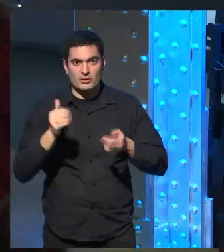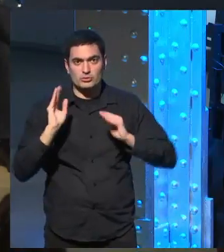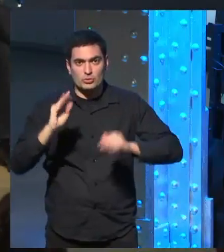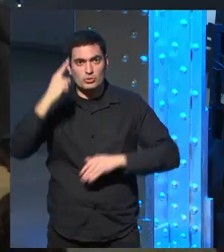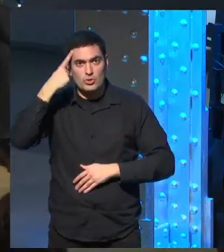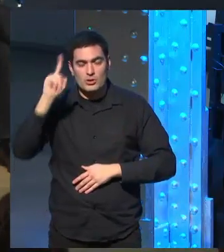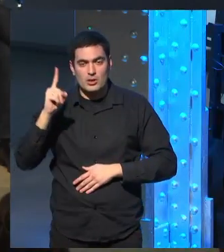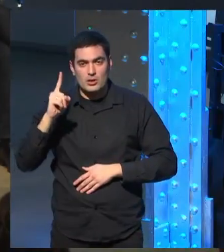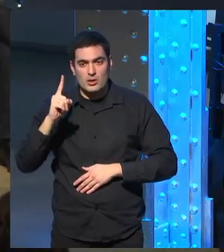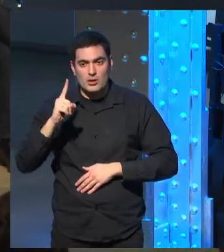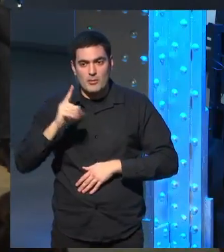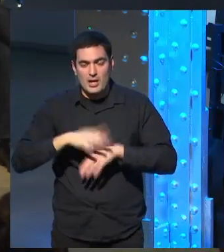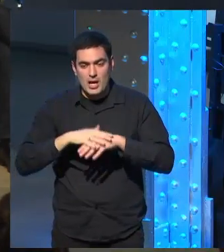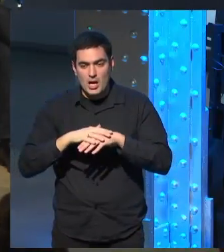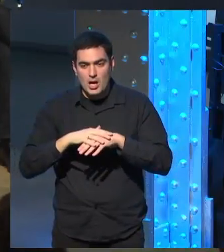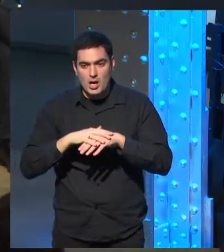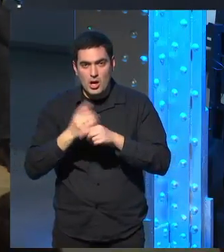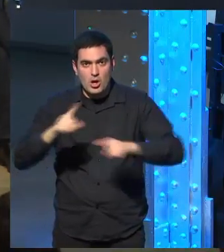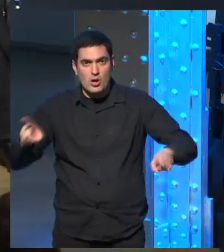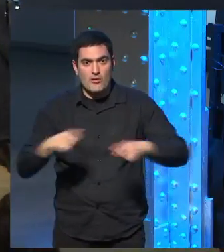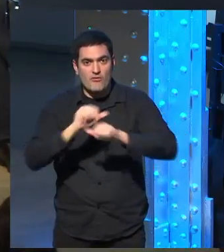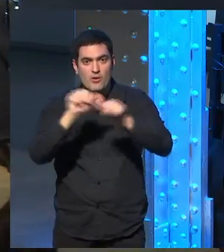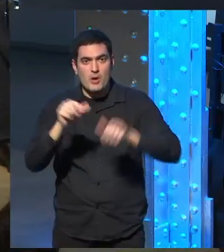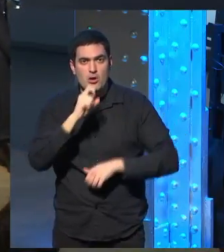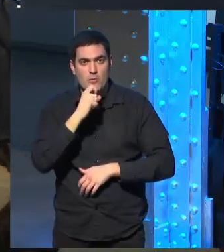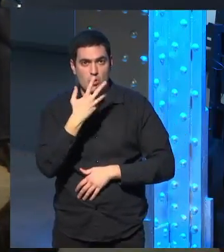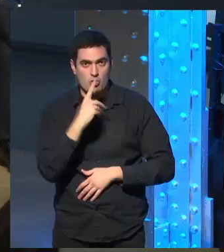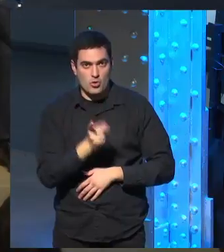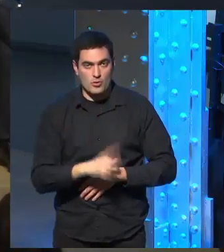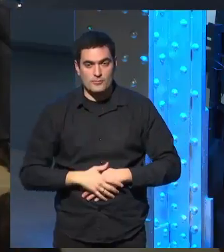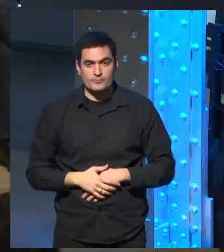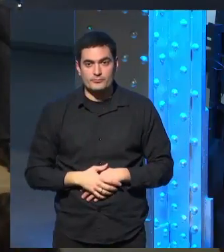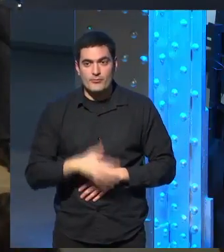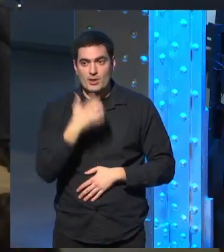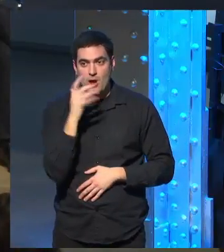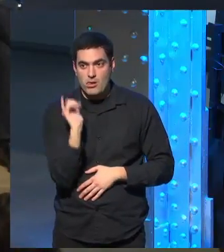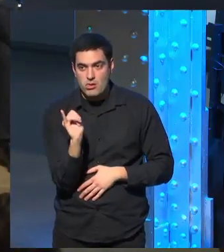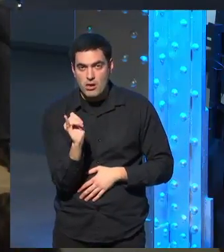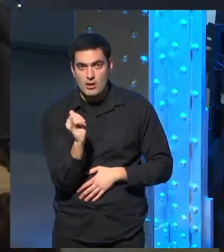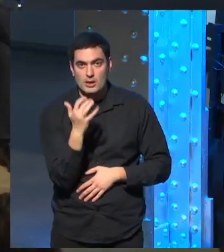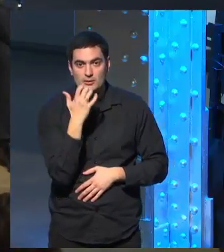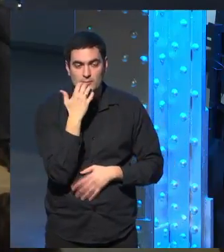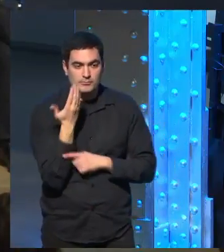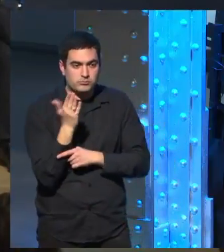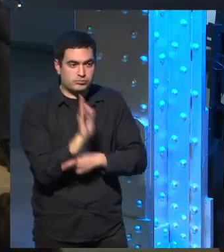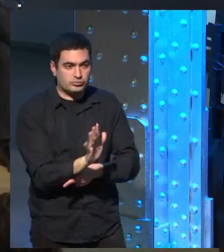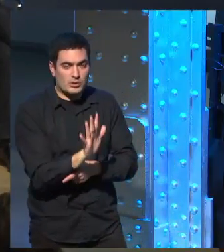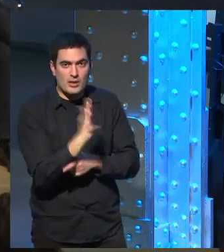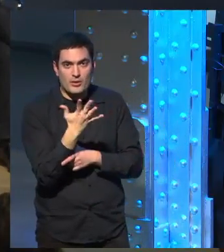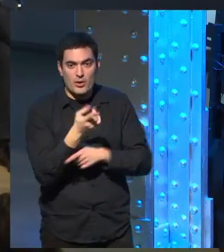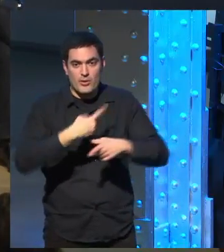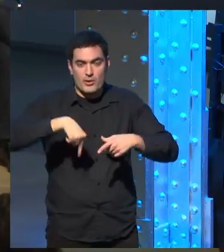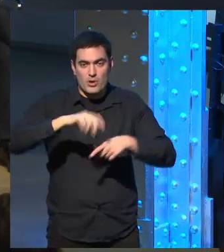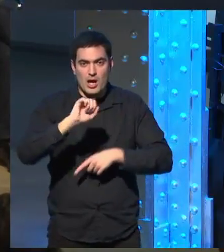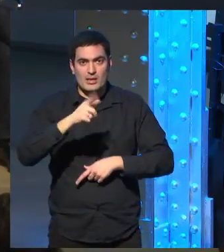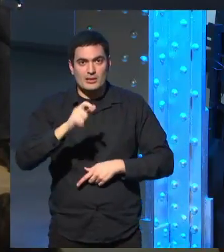el concierto para orquesta, que desconozco la forma como la puede conocer Pablo, si es existe un poco más esa presencia de los 5 círculos